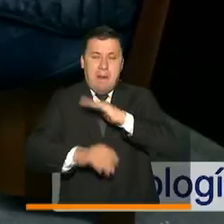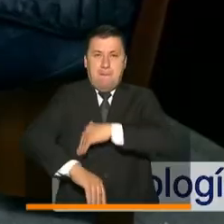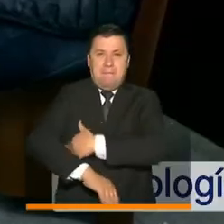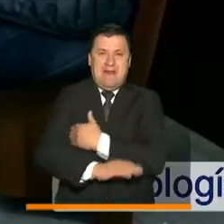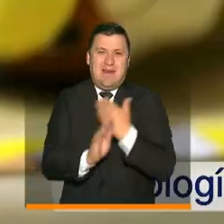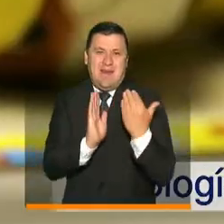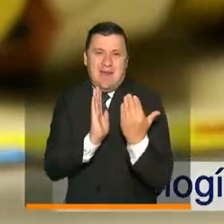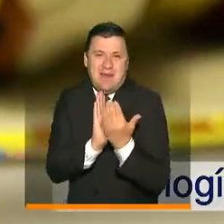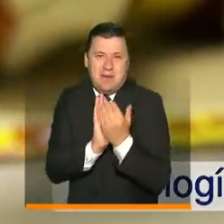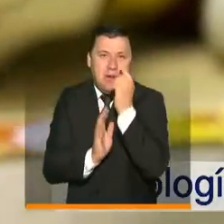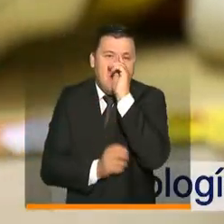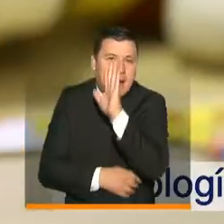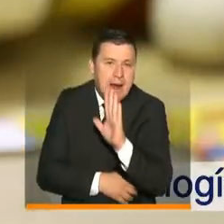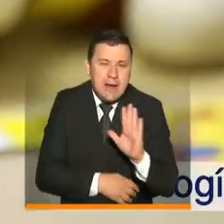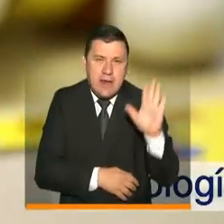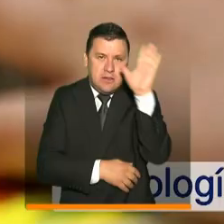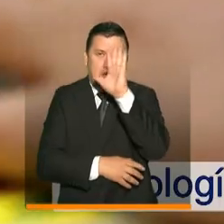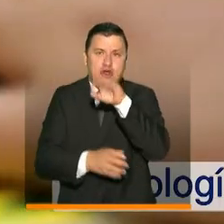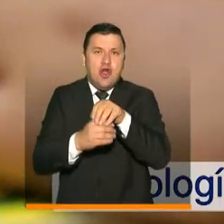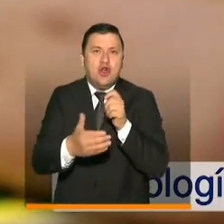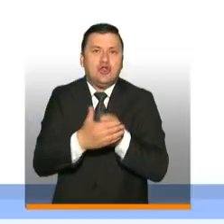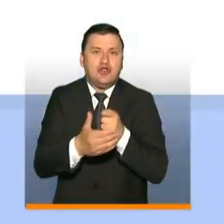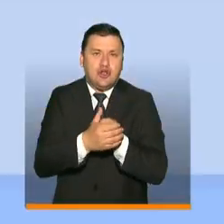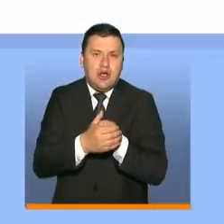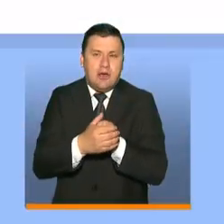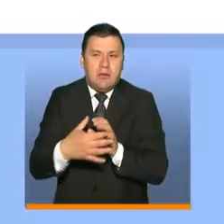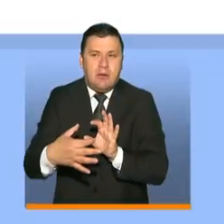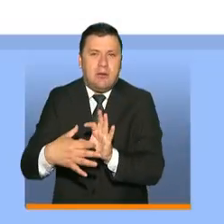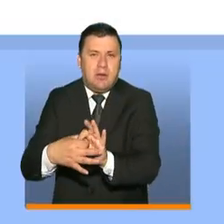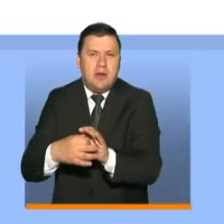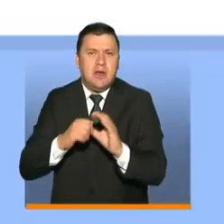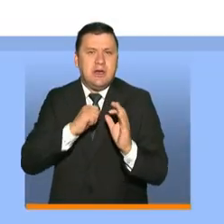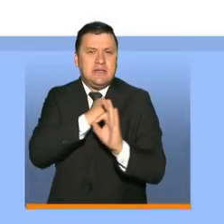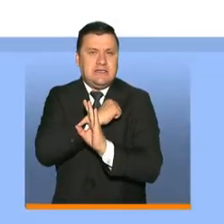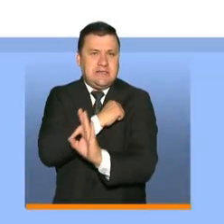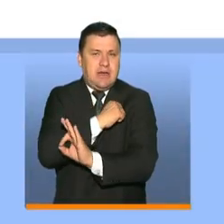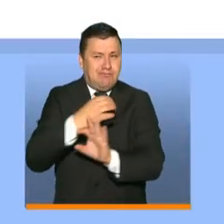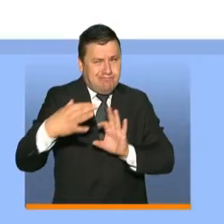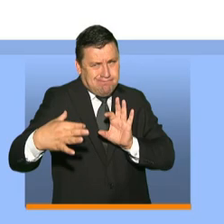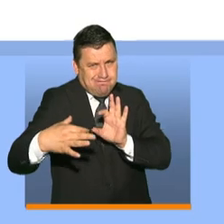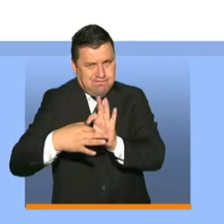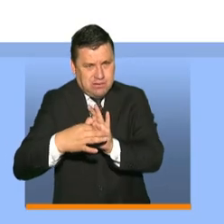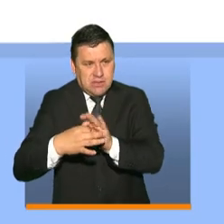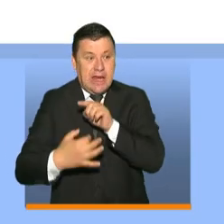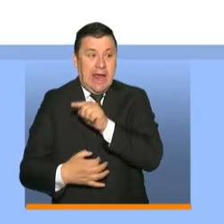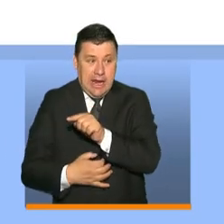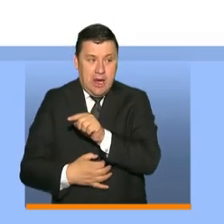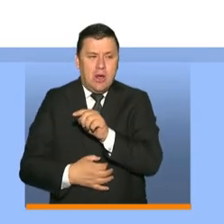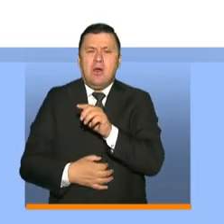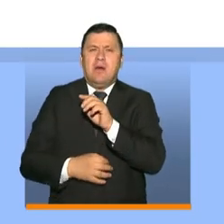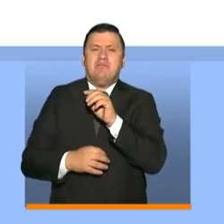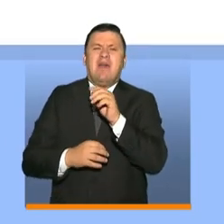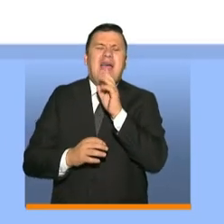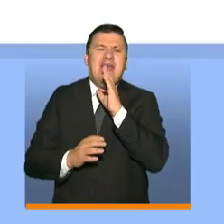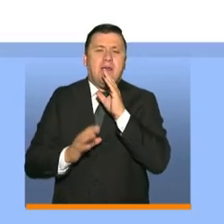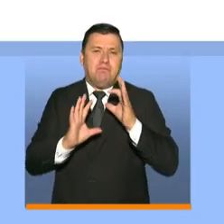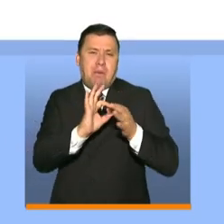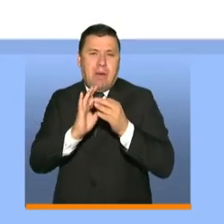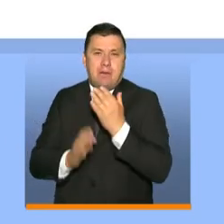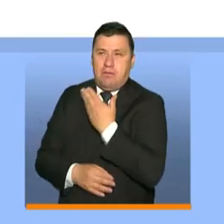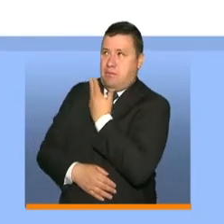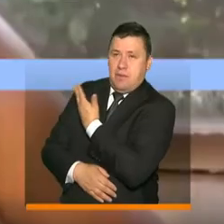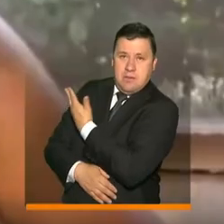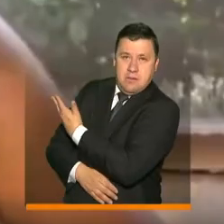Ministerio de Educación Nacional y la Asociación Colombiana de Facultades de Psicología, con el apoyo de ASCUN, SUE, la red TTU